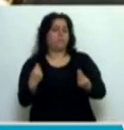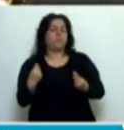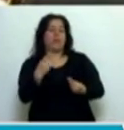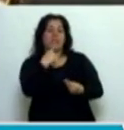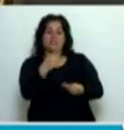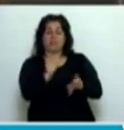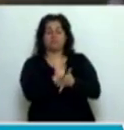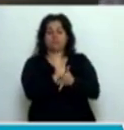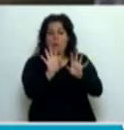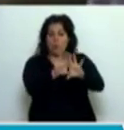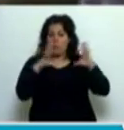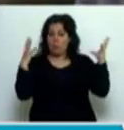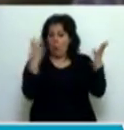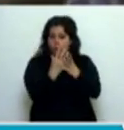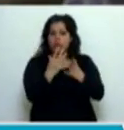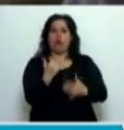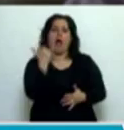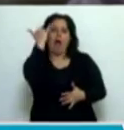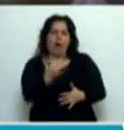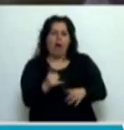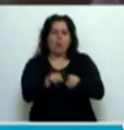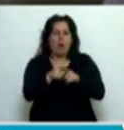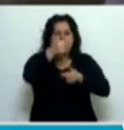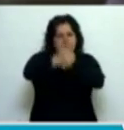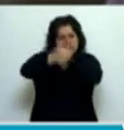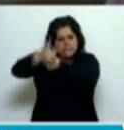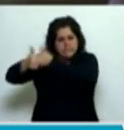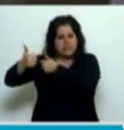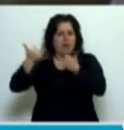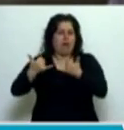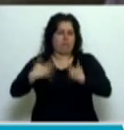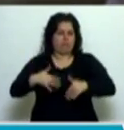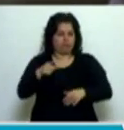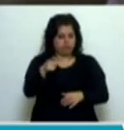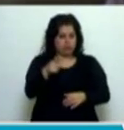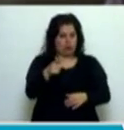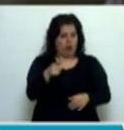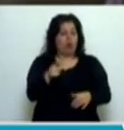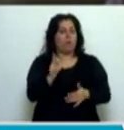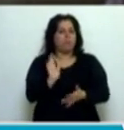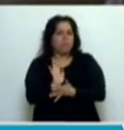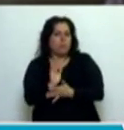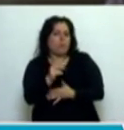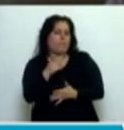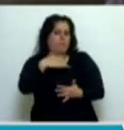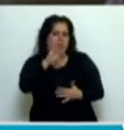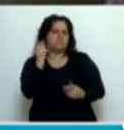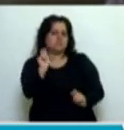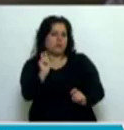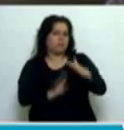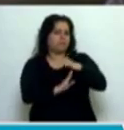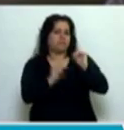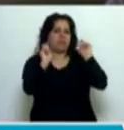El mundo enfrenta un desafío de competitividad importante, planteado sobre todo por los Estados